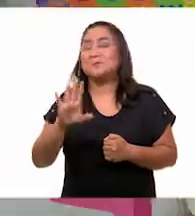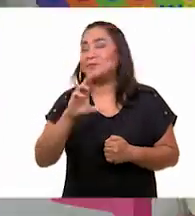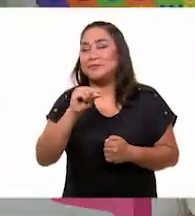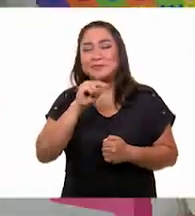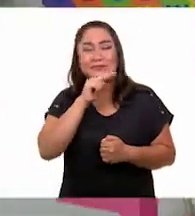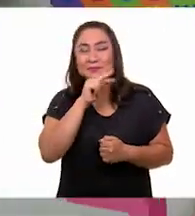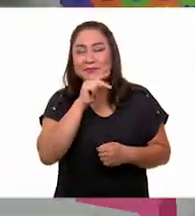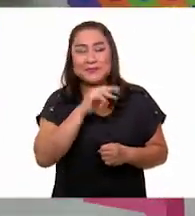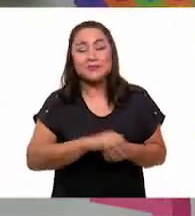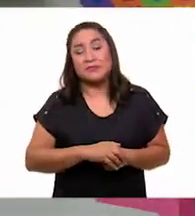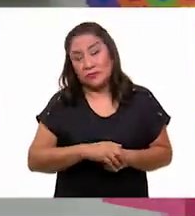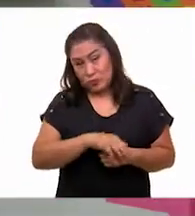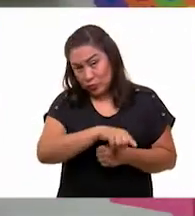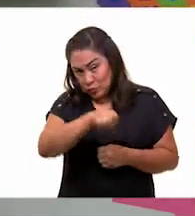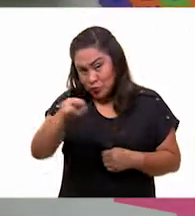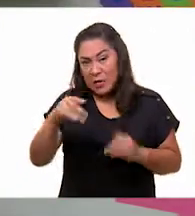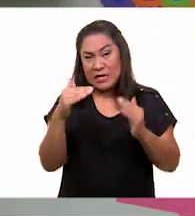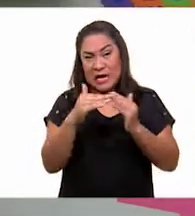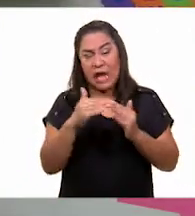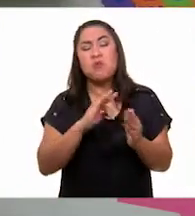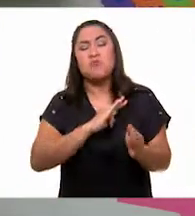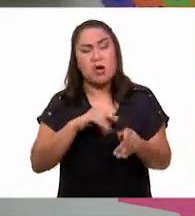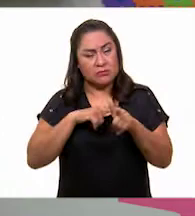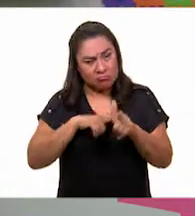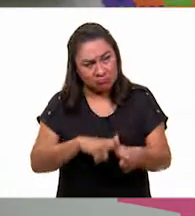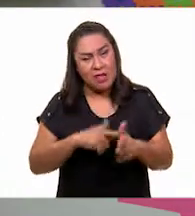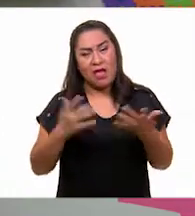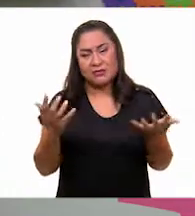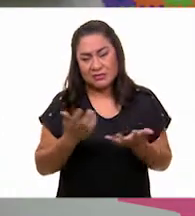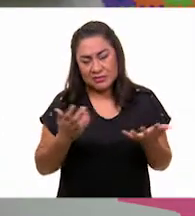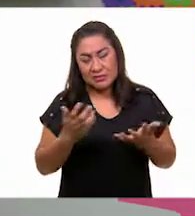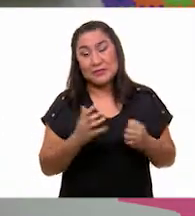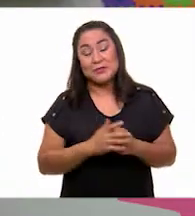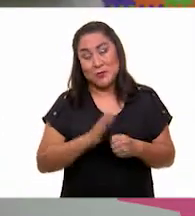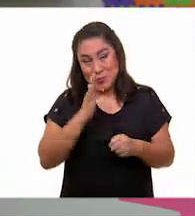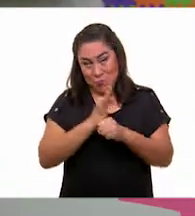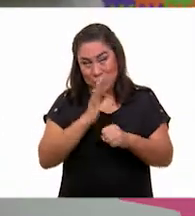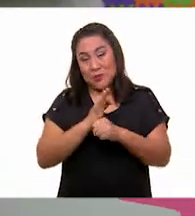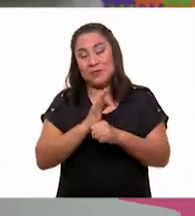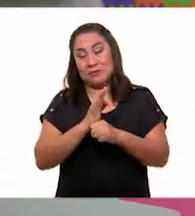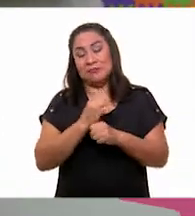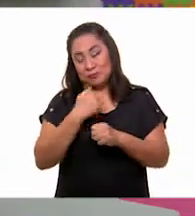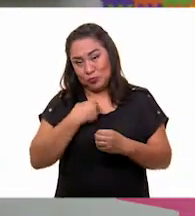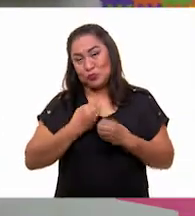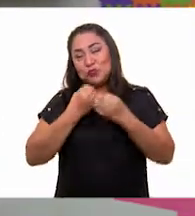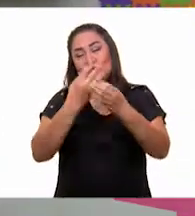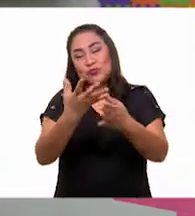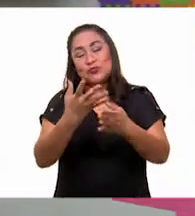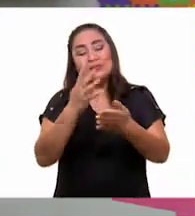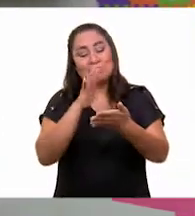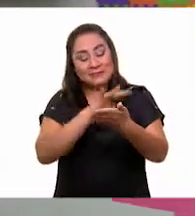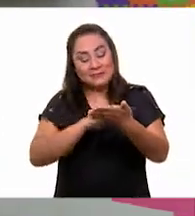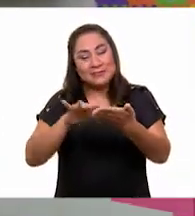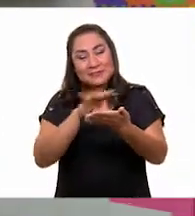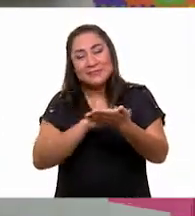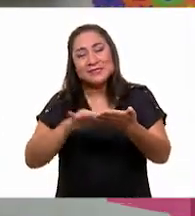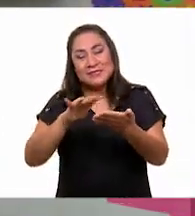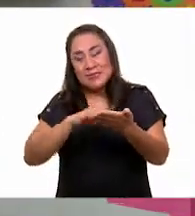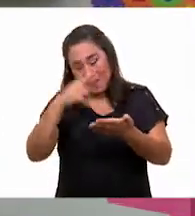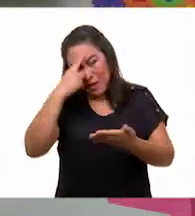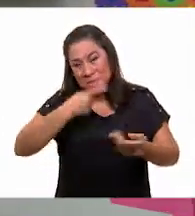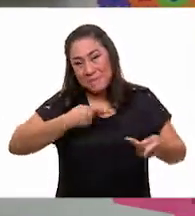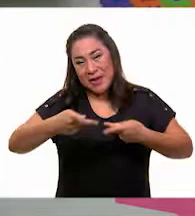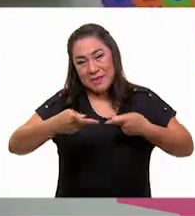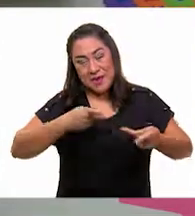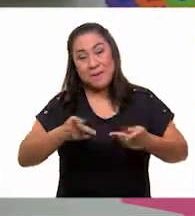preocupes, esto en casa lo pueden seguir haciendo nuestras niñas y niños. Y para esto les voy a compartir la receta. Esta receta es para